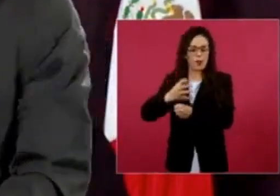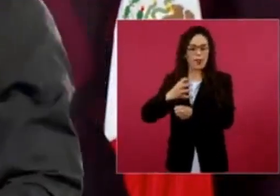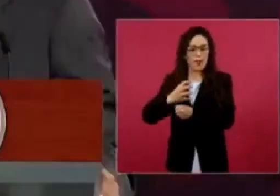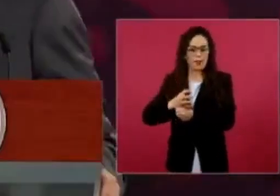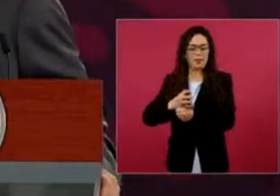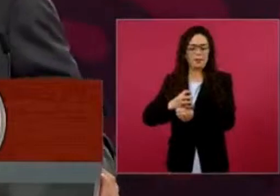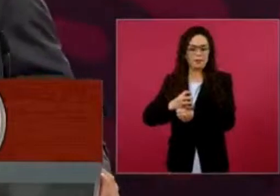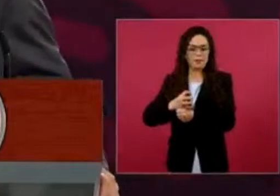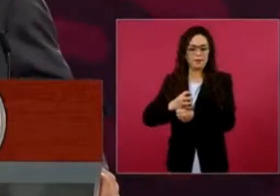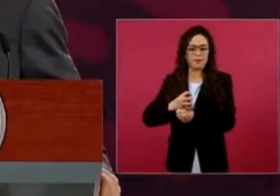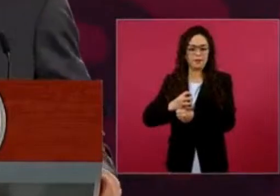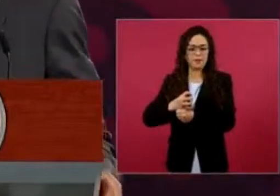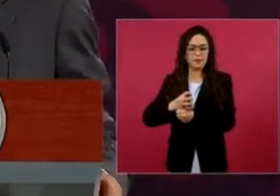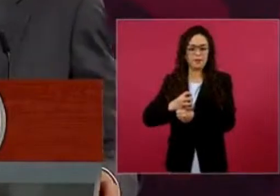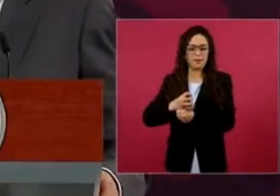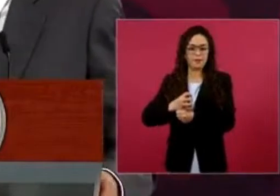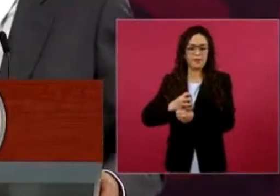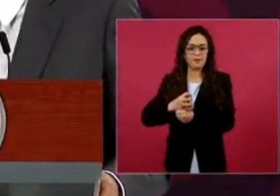y los